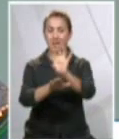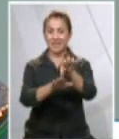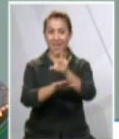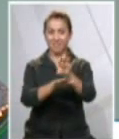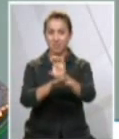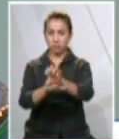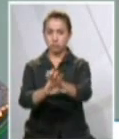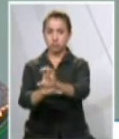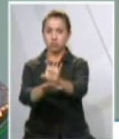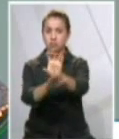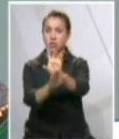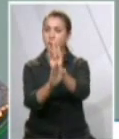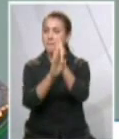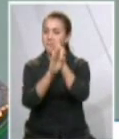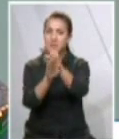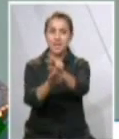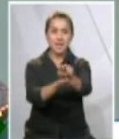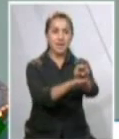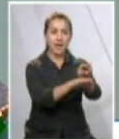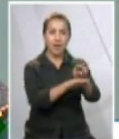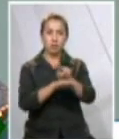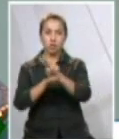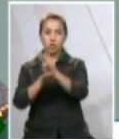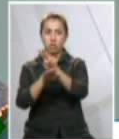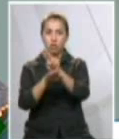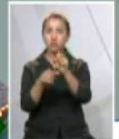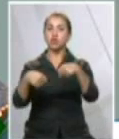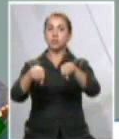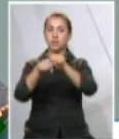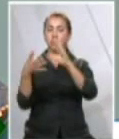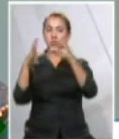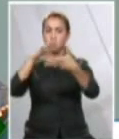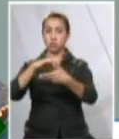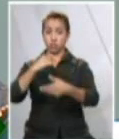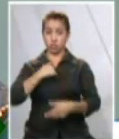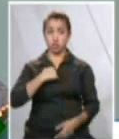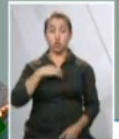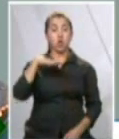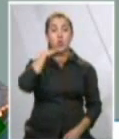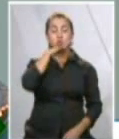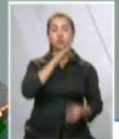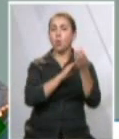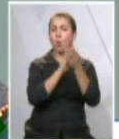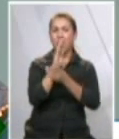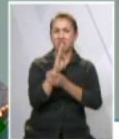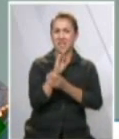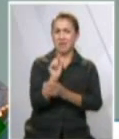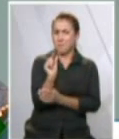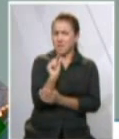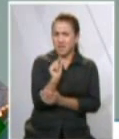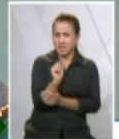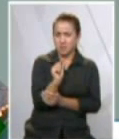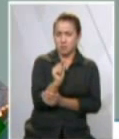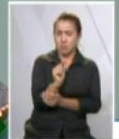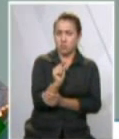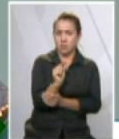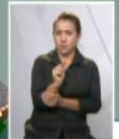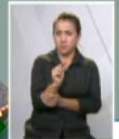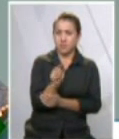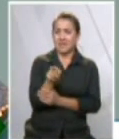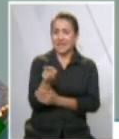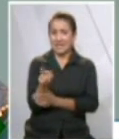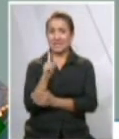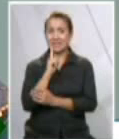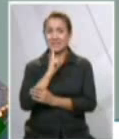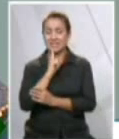básicamente un guante. Pero la diferencia entre esto, que lo que tengo yo que es mínimo, a lo que él